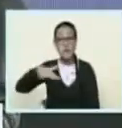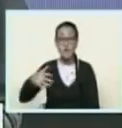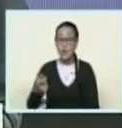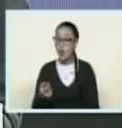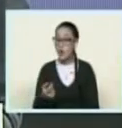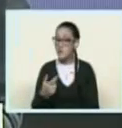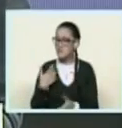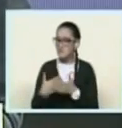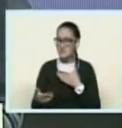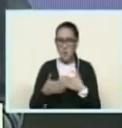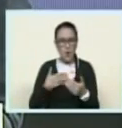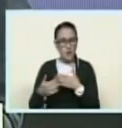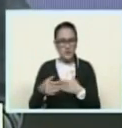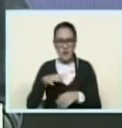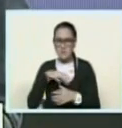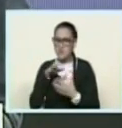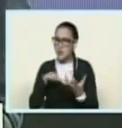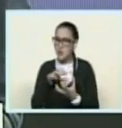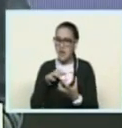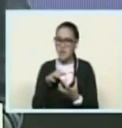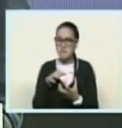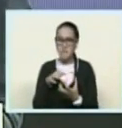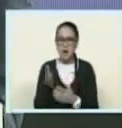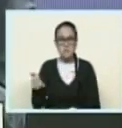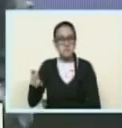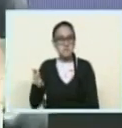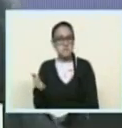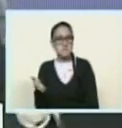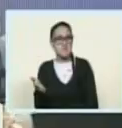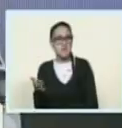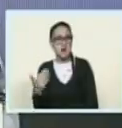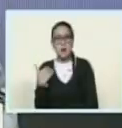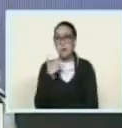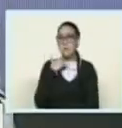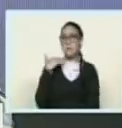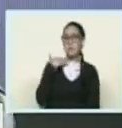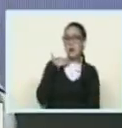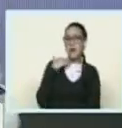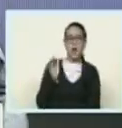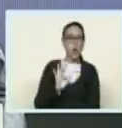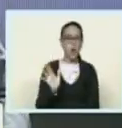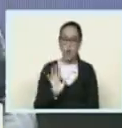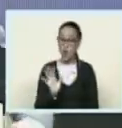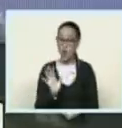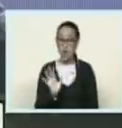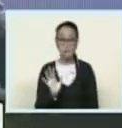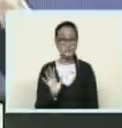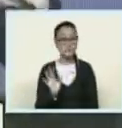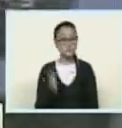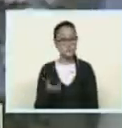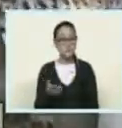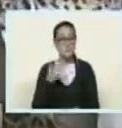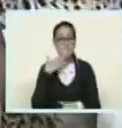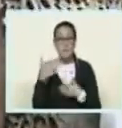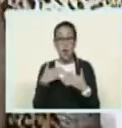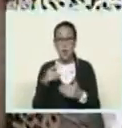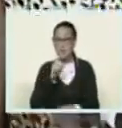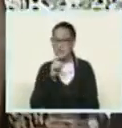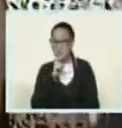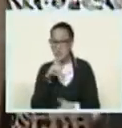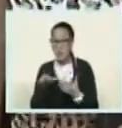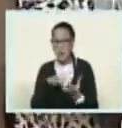ninguna dificultad se rinde. Por el contrario, en toda dificultad nos